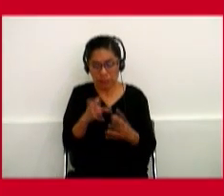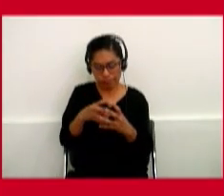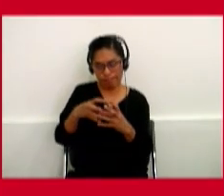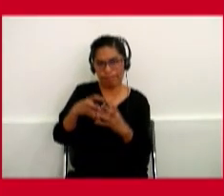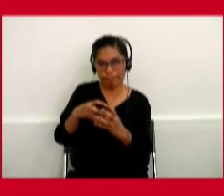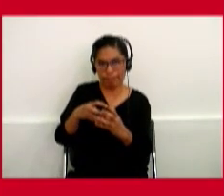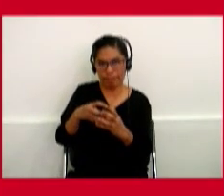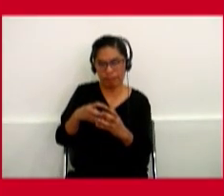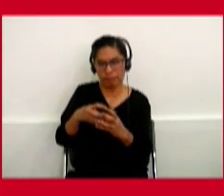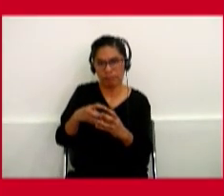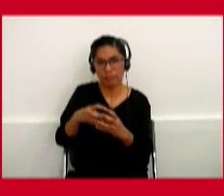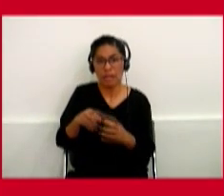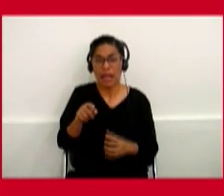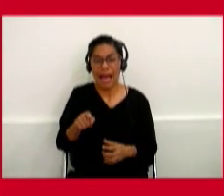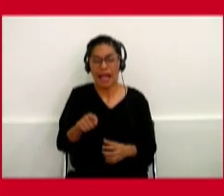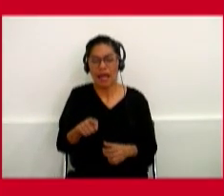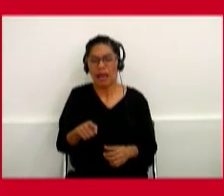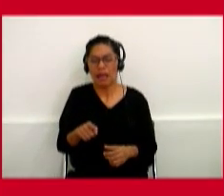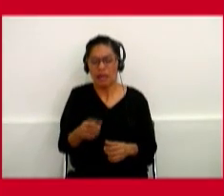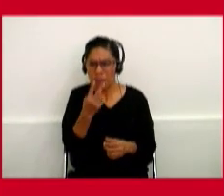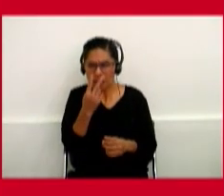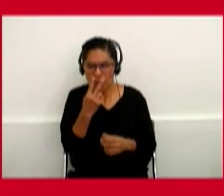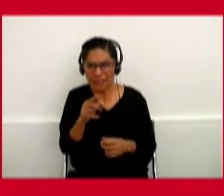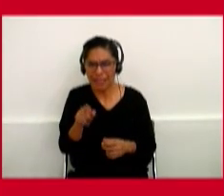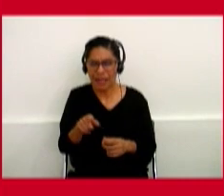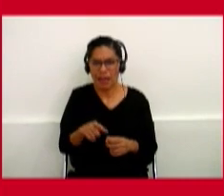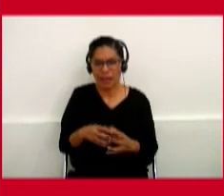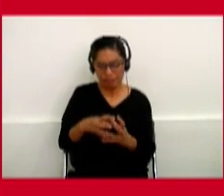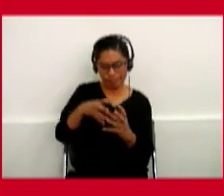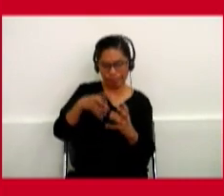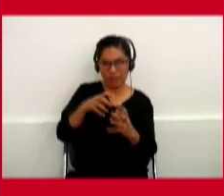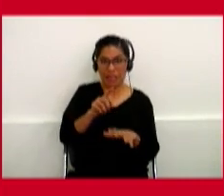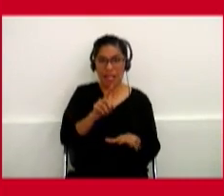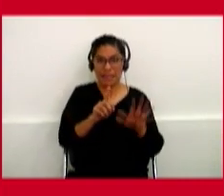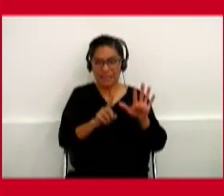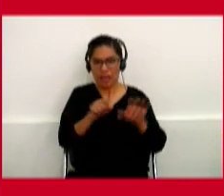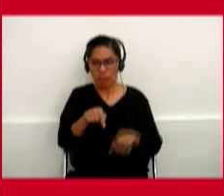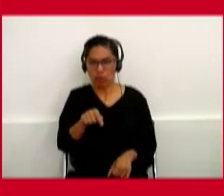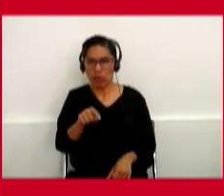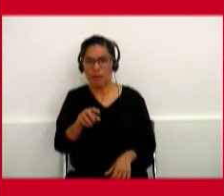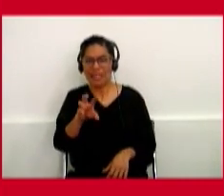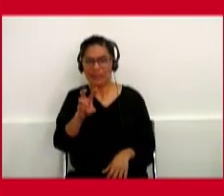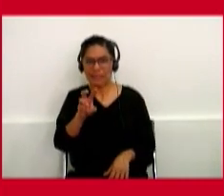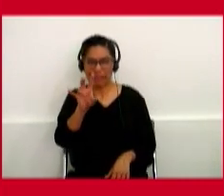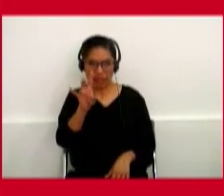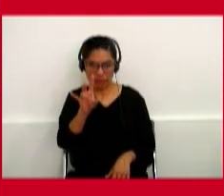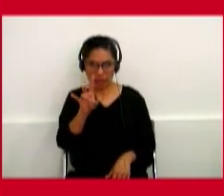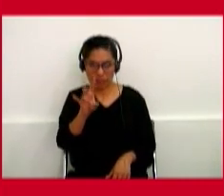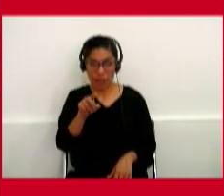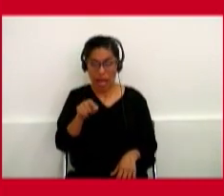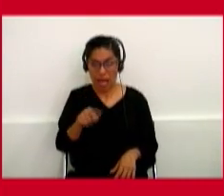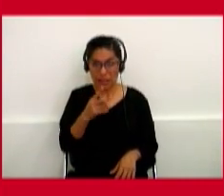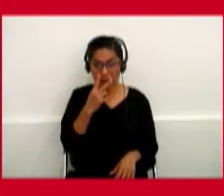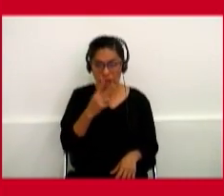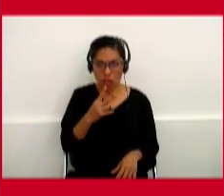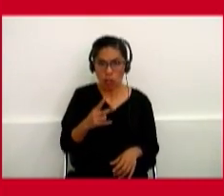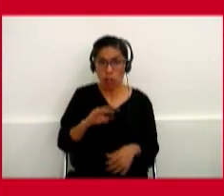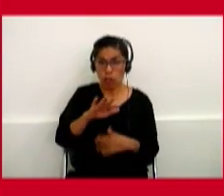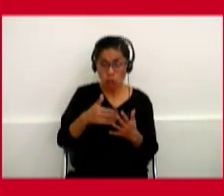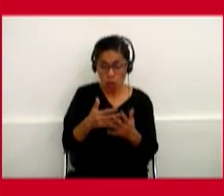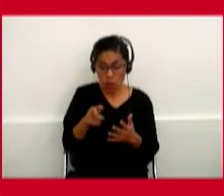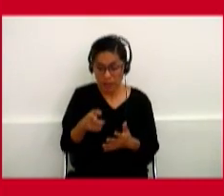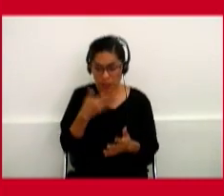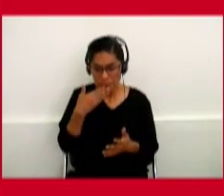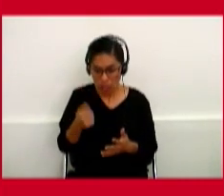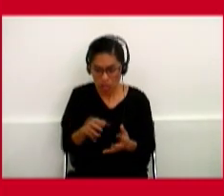fragmentación promedio fue de 6.67, que nos ayudó también al tema de la limpieza. Se mejoró el ratio de limpieza con esta